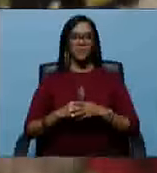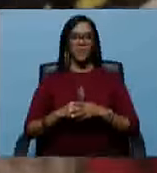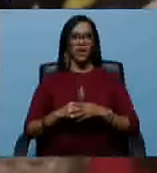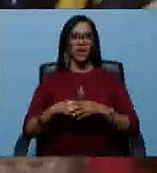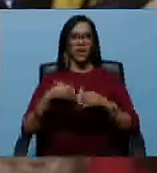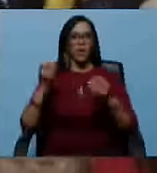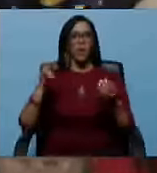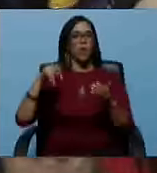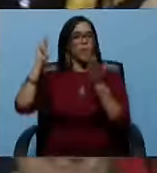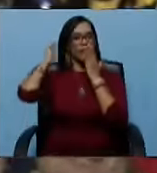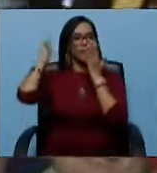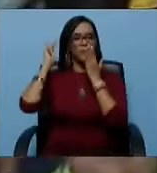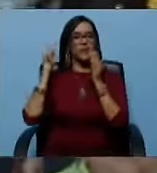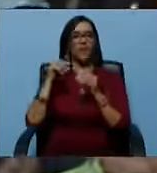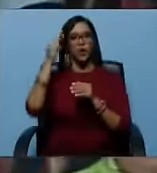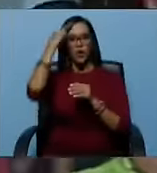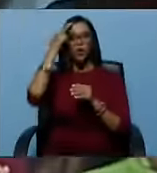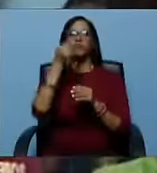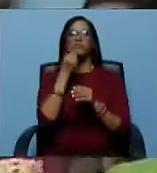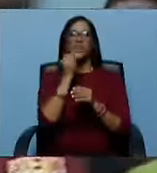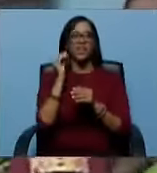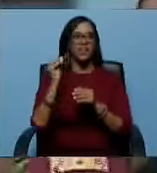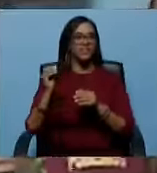Guaycaipuro, Los Teques y sus